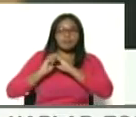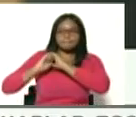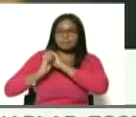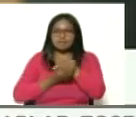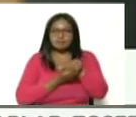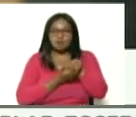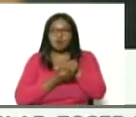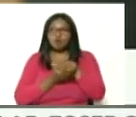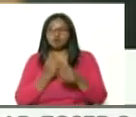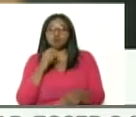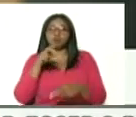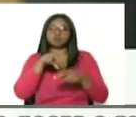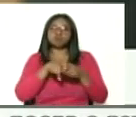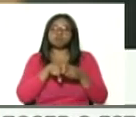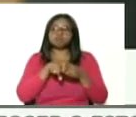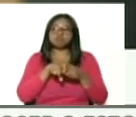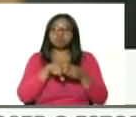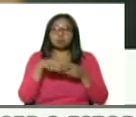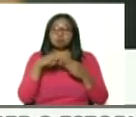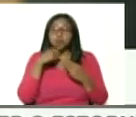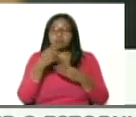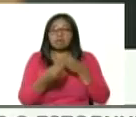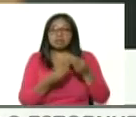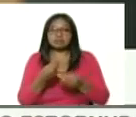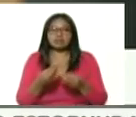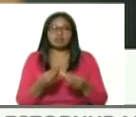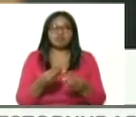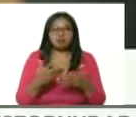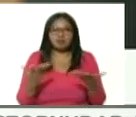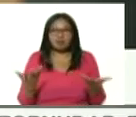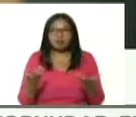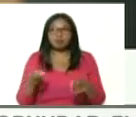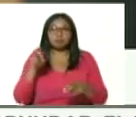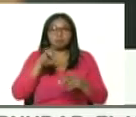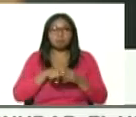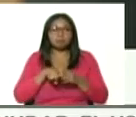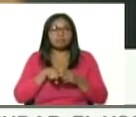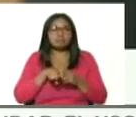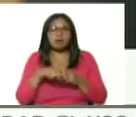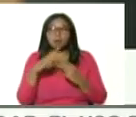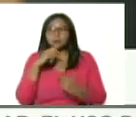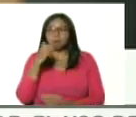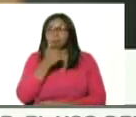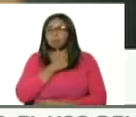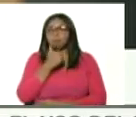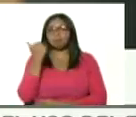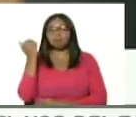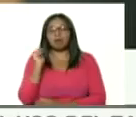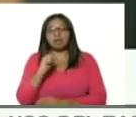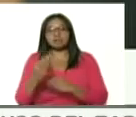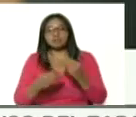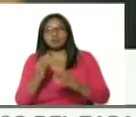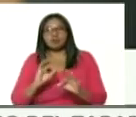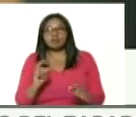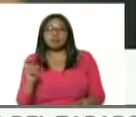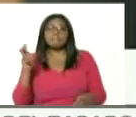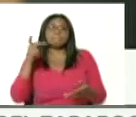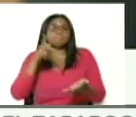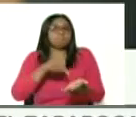banco, usted no está haciendo el papel protagónico, usted está jugando banco, pero está participando en el